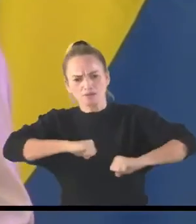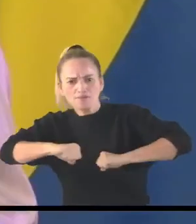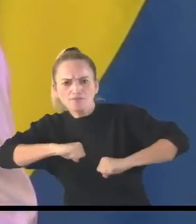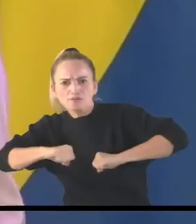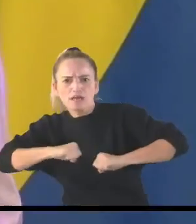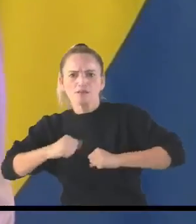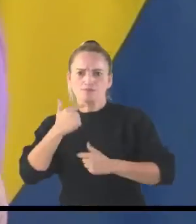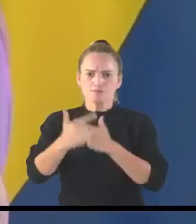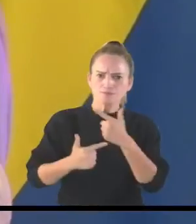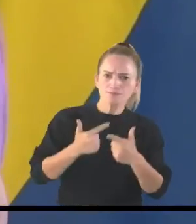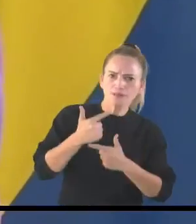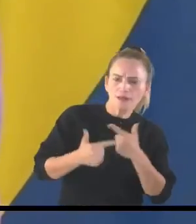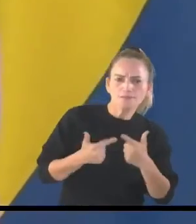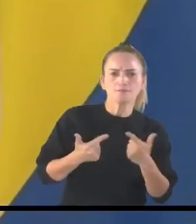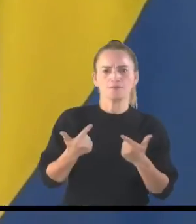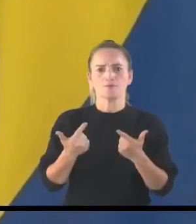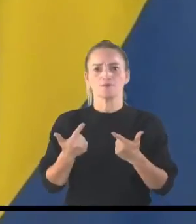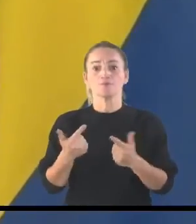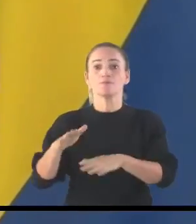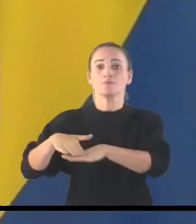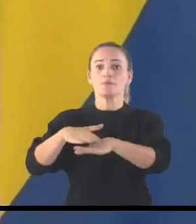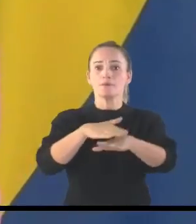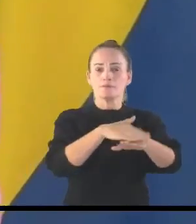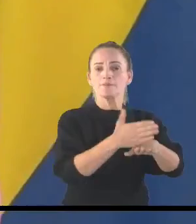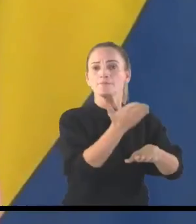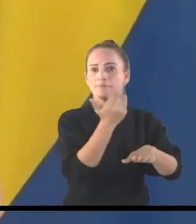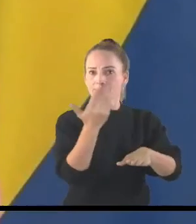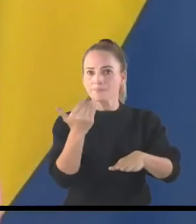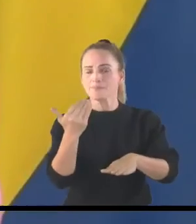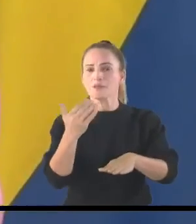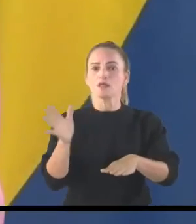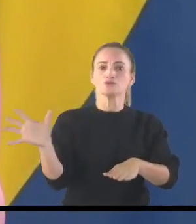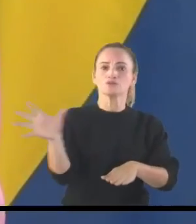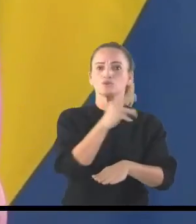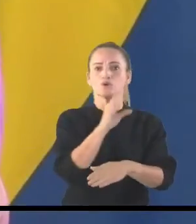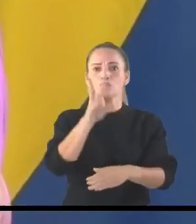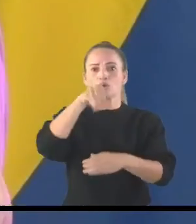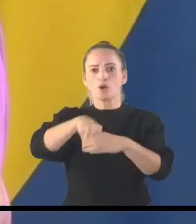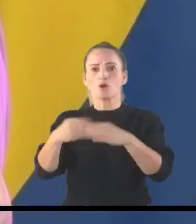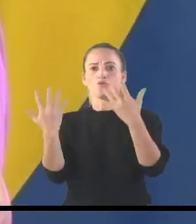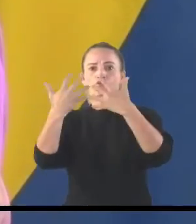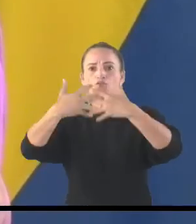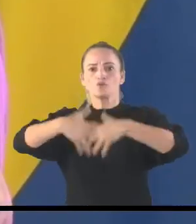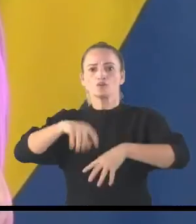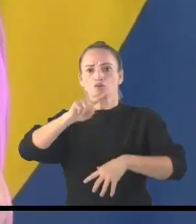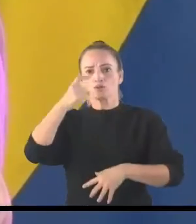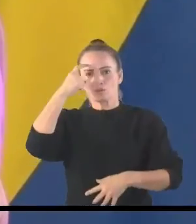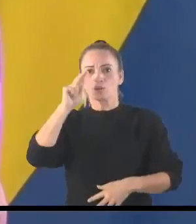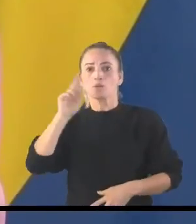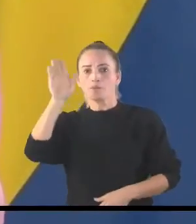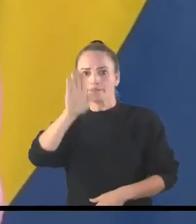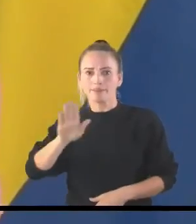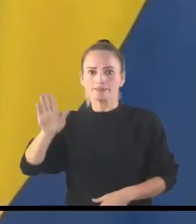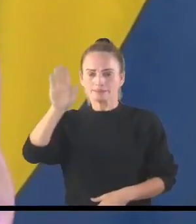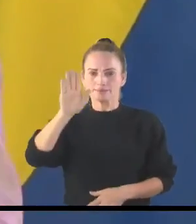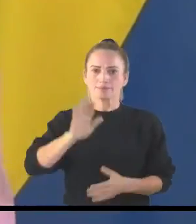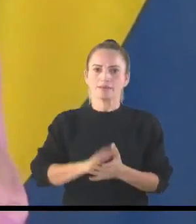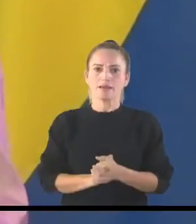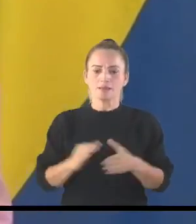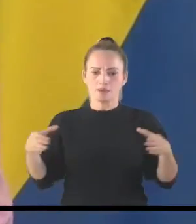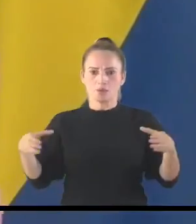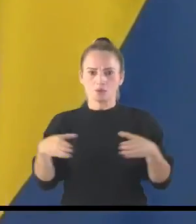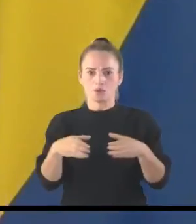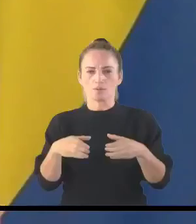esforzándonos más y ese es el llamado a todos los funcionarios del gobierno nacional, de